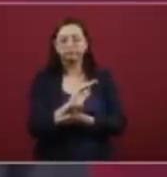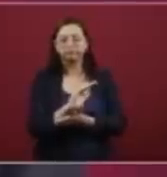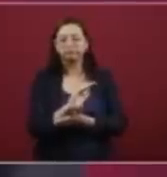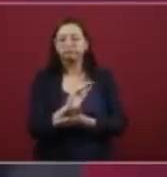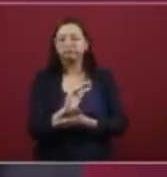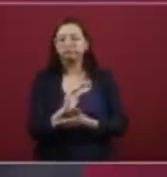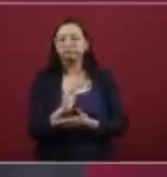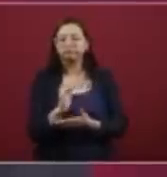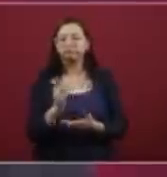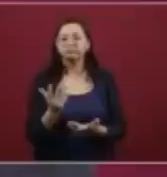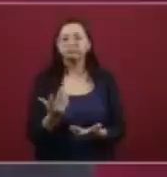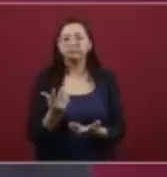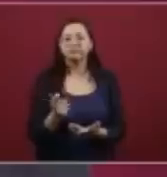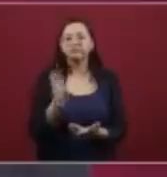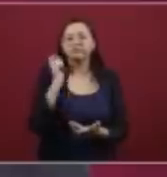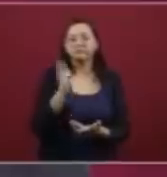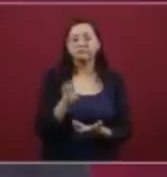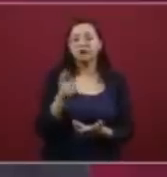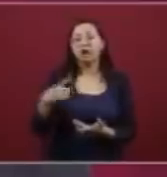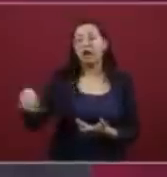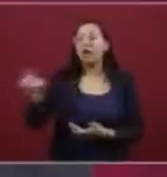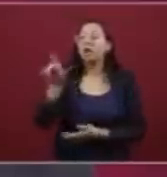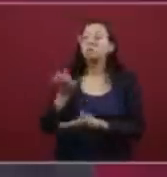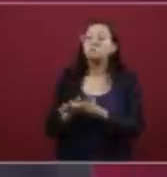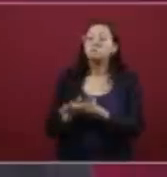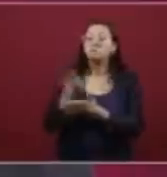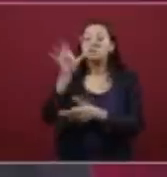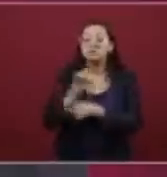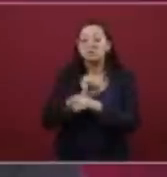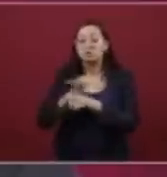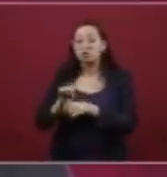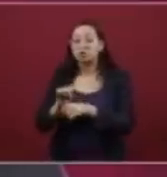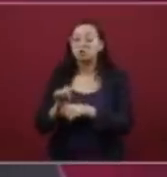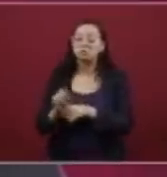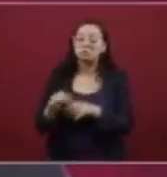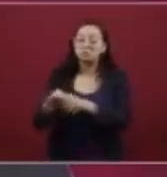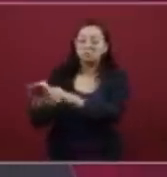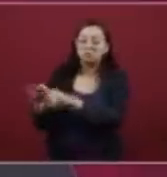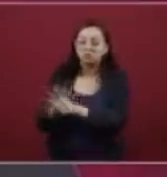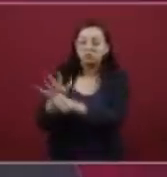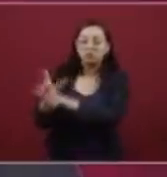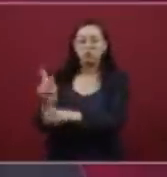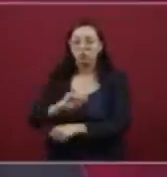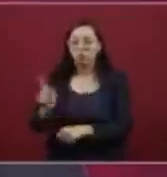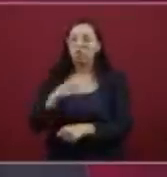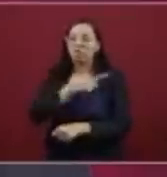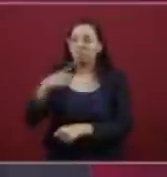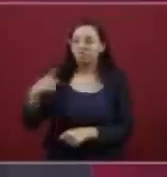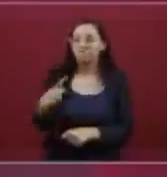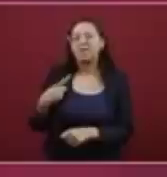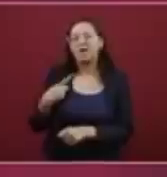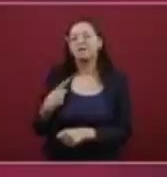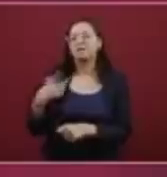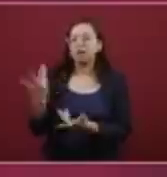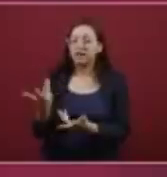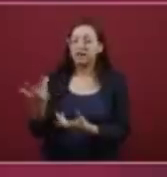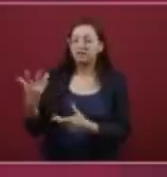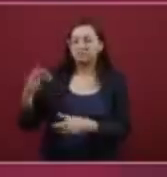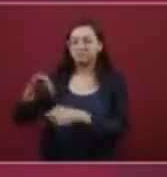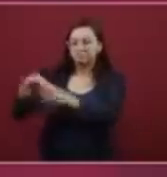no mayoría simple, sino mayoría calificada. ¿Qué es mayoría